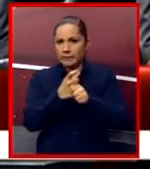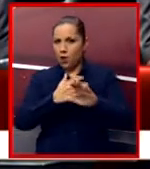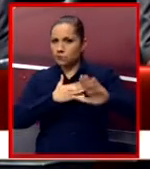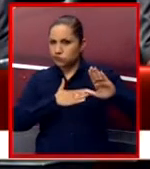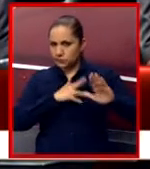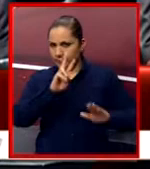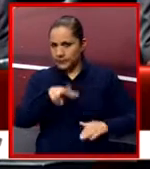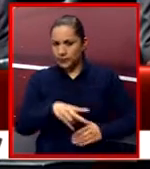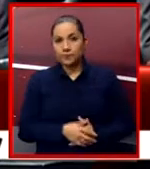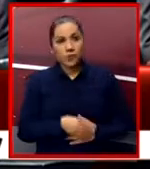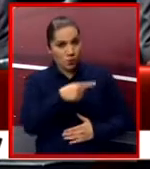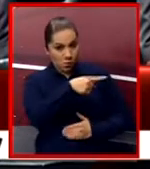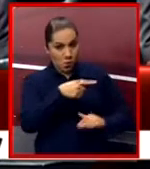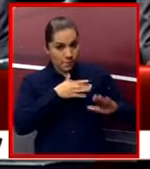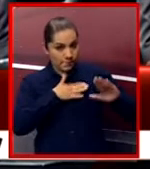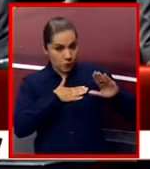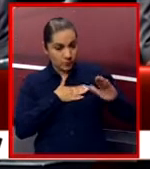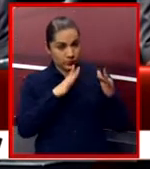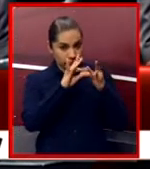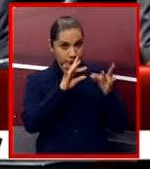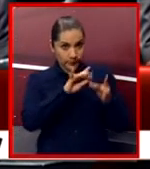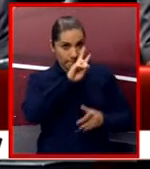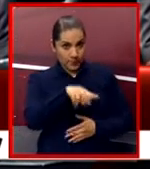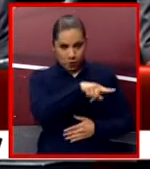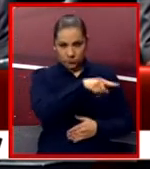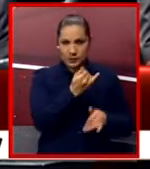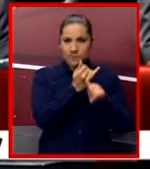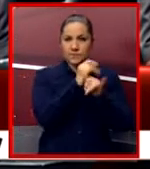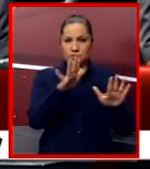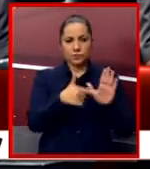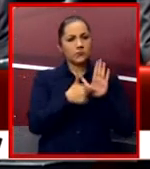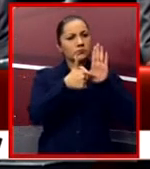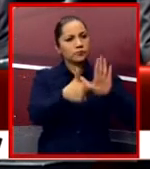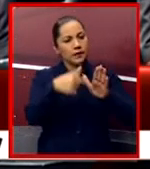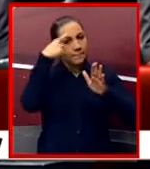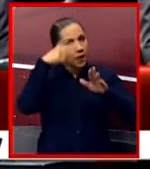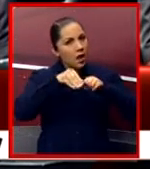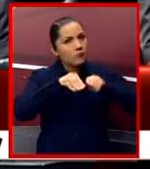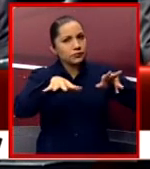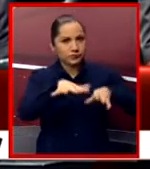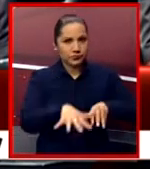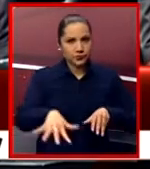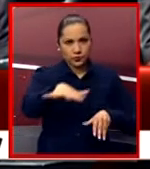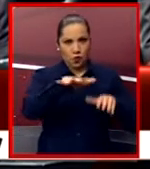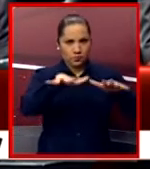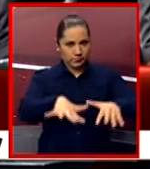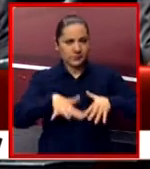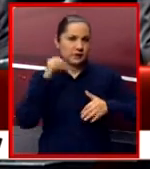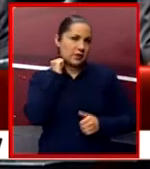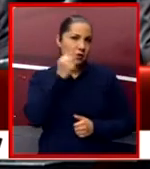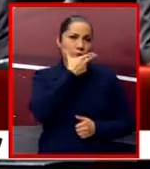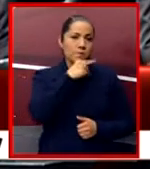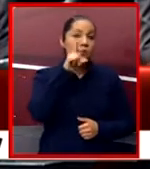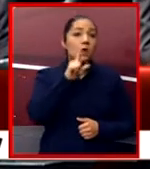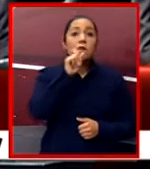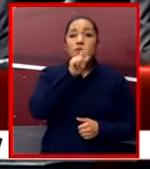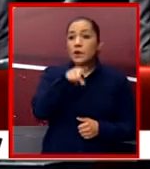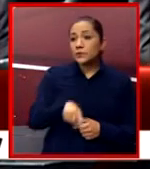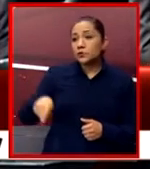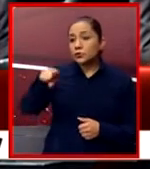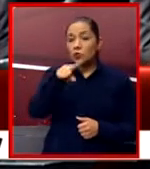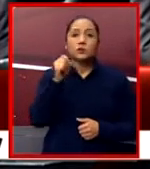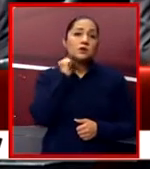¿Protesta usted decir verdad en la información que exponga a esta Asamblea y ante las preguntas que le formulen las señoras y los